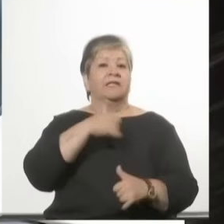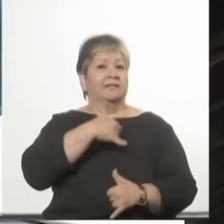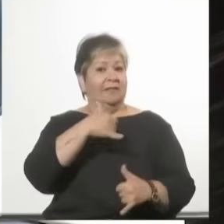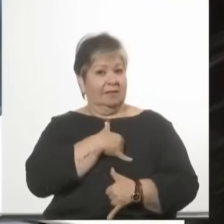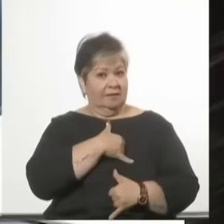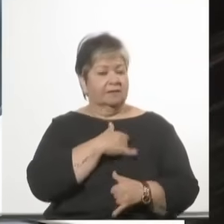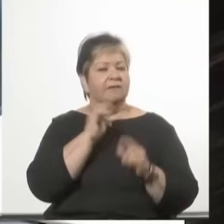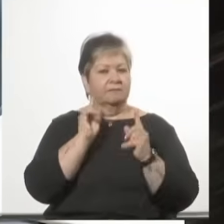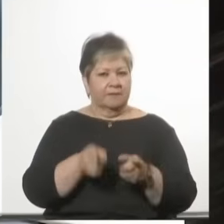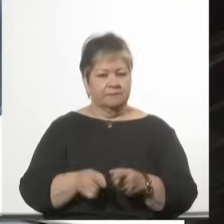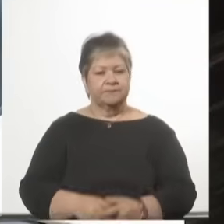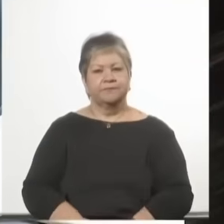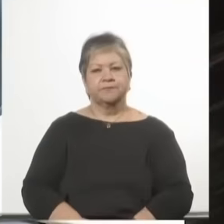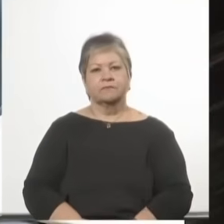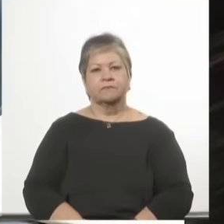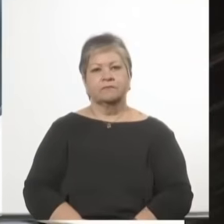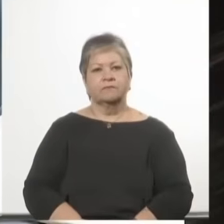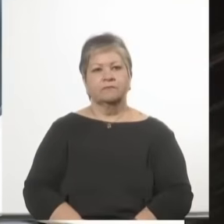militares,